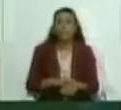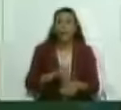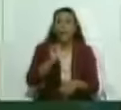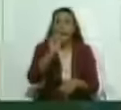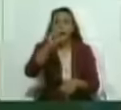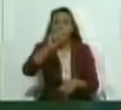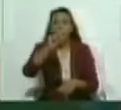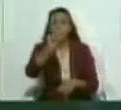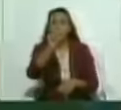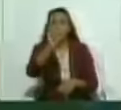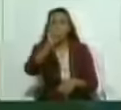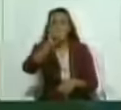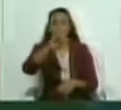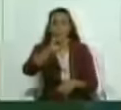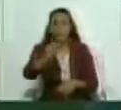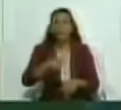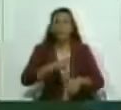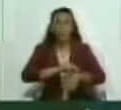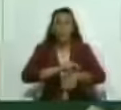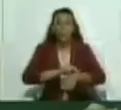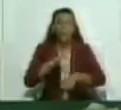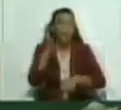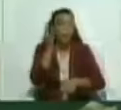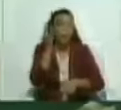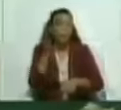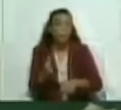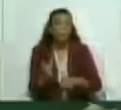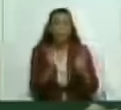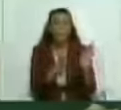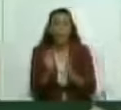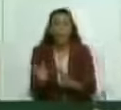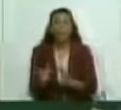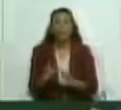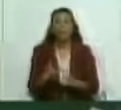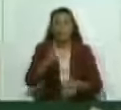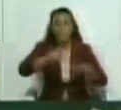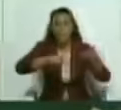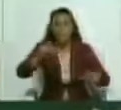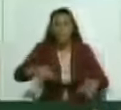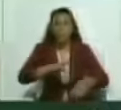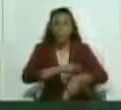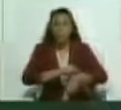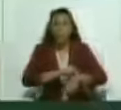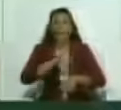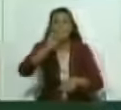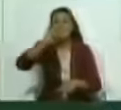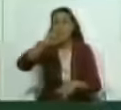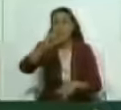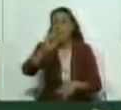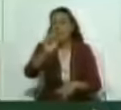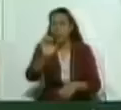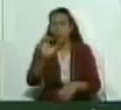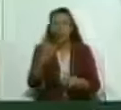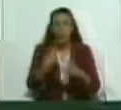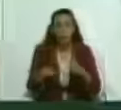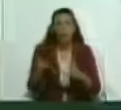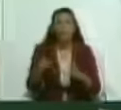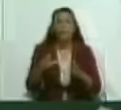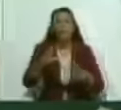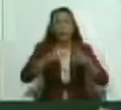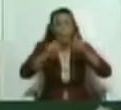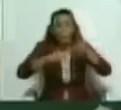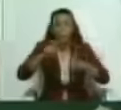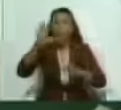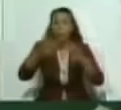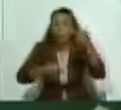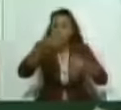Antonio Meneses, la doctora Cami Montilva, el ciudadano doctor Manuel Escauriza, consultor